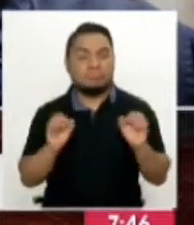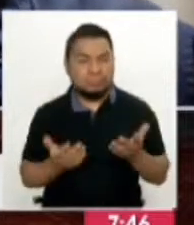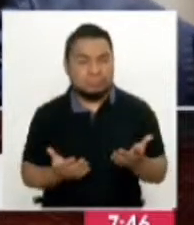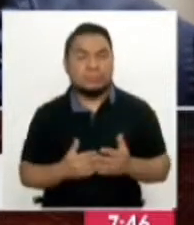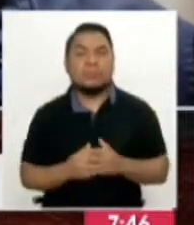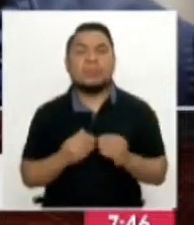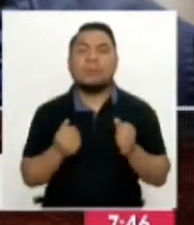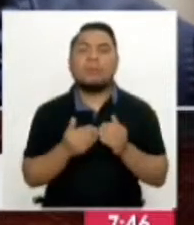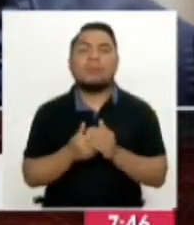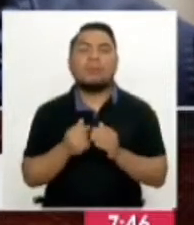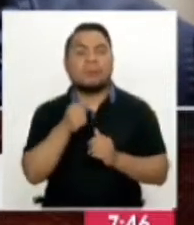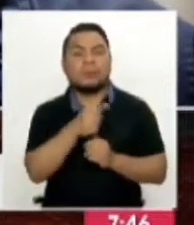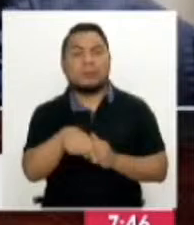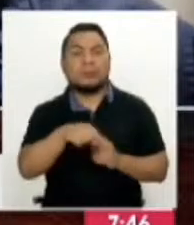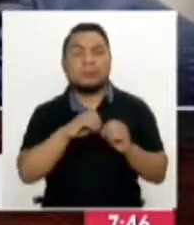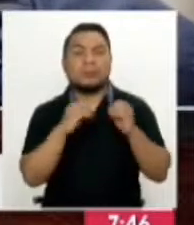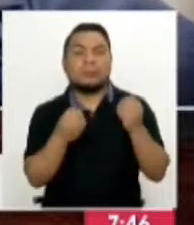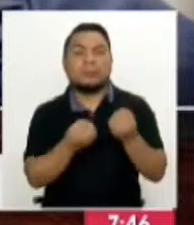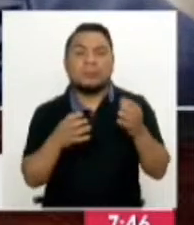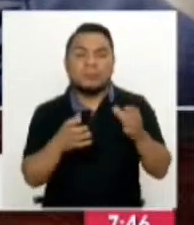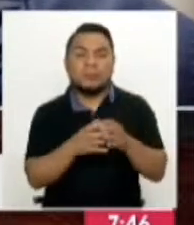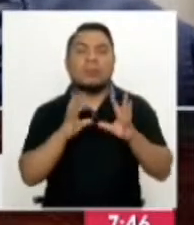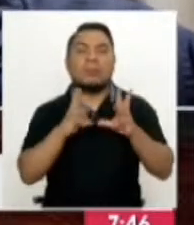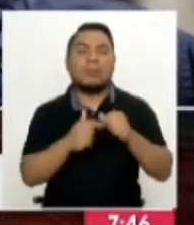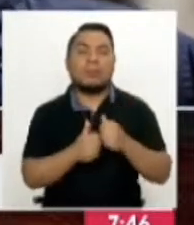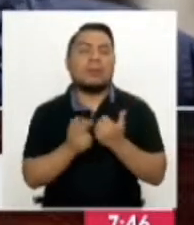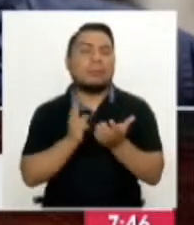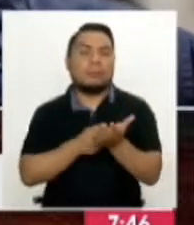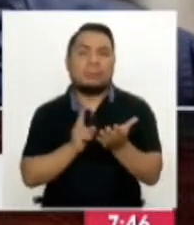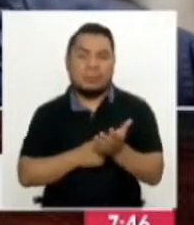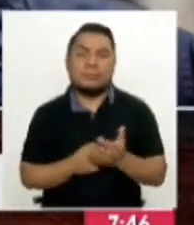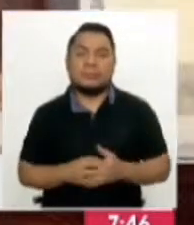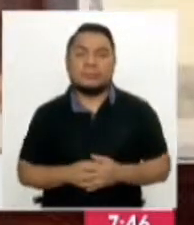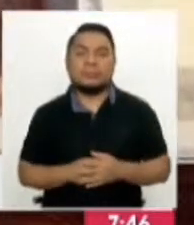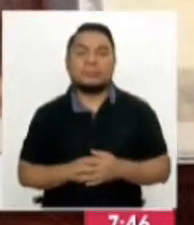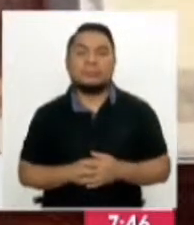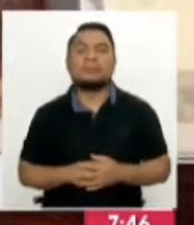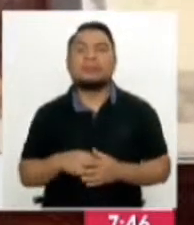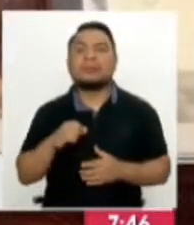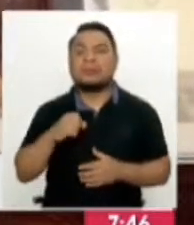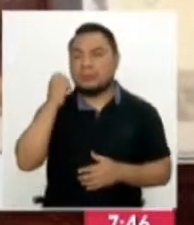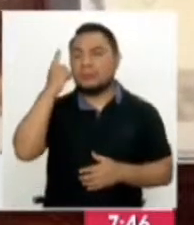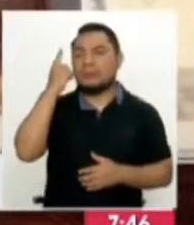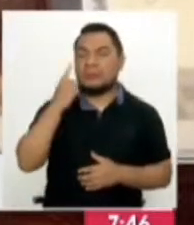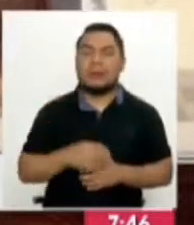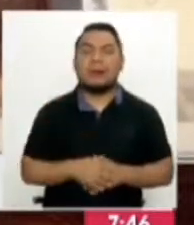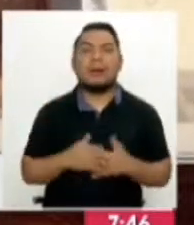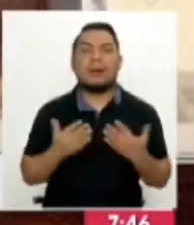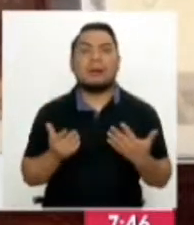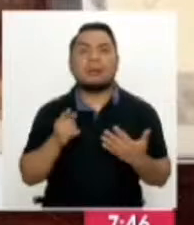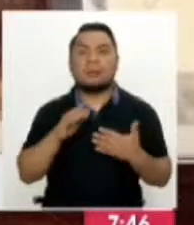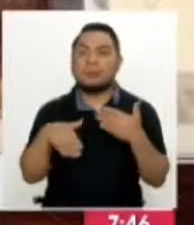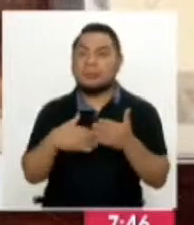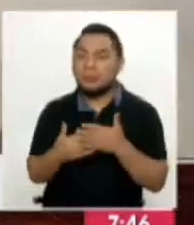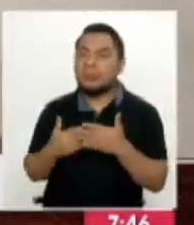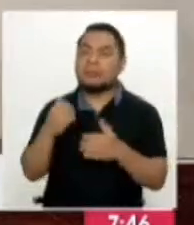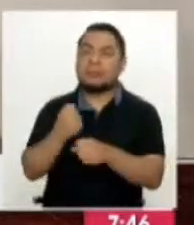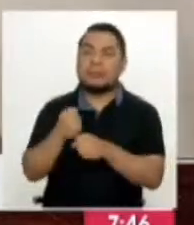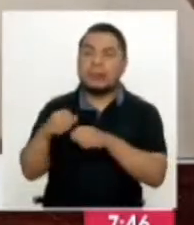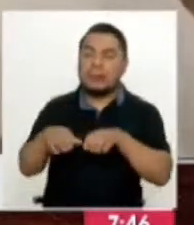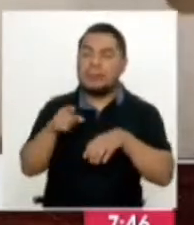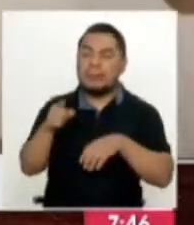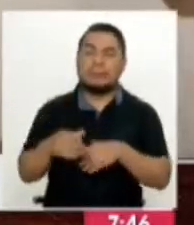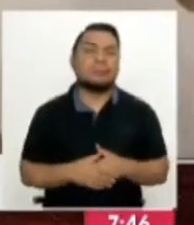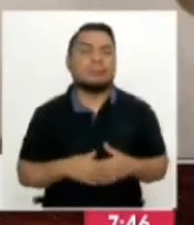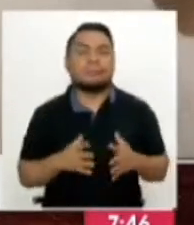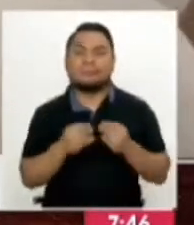exitosamente contra la delincuencia en general. De acuerdo. Ahora, yo entiendo, me queda claro que el desarrollo de operativos en realidad terminan